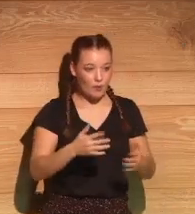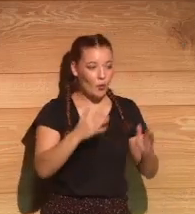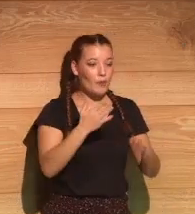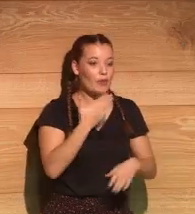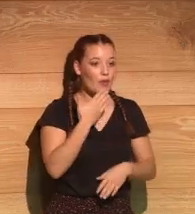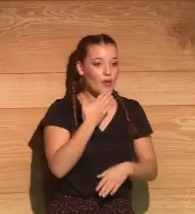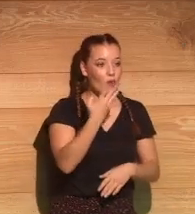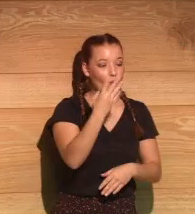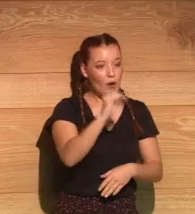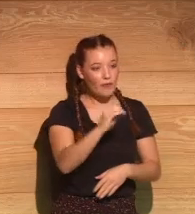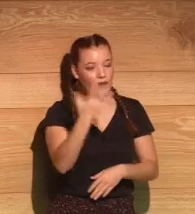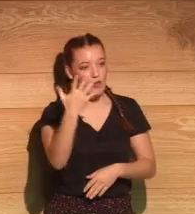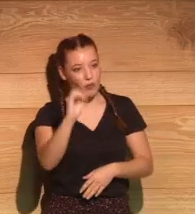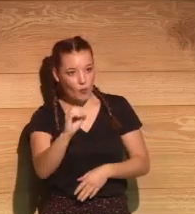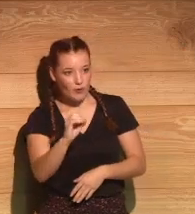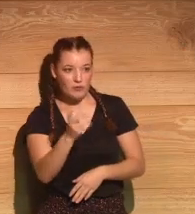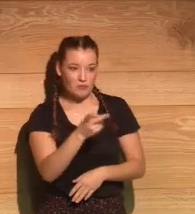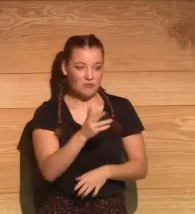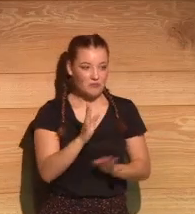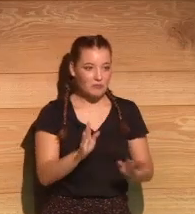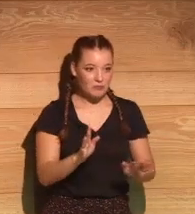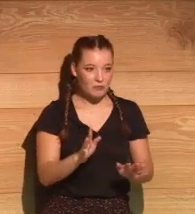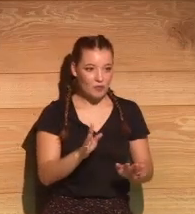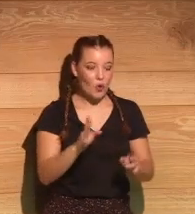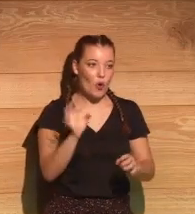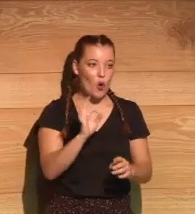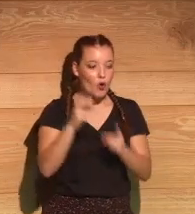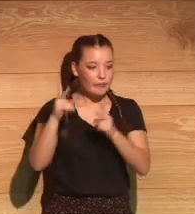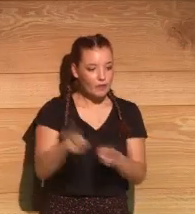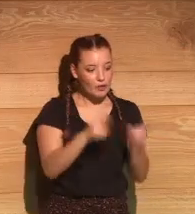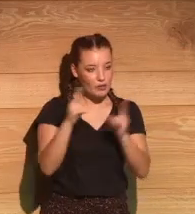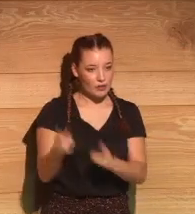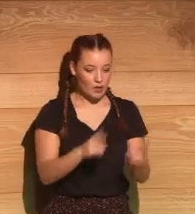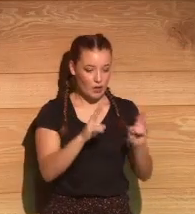o las series nuevas y